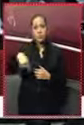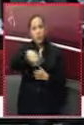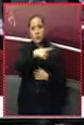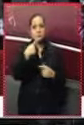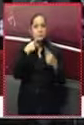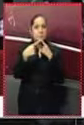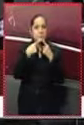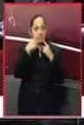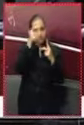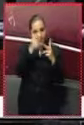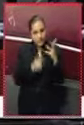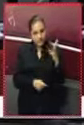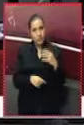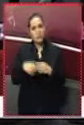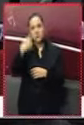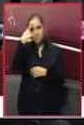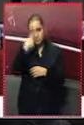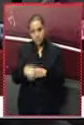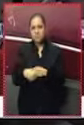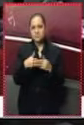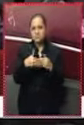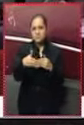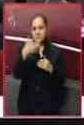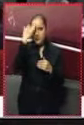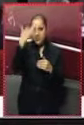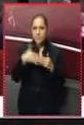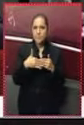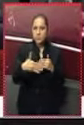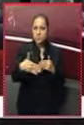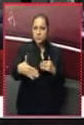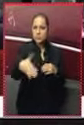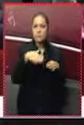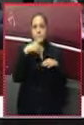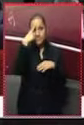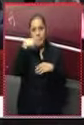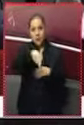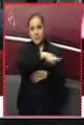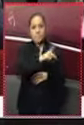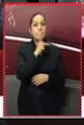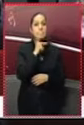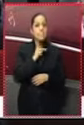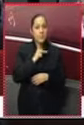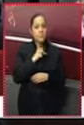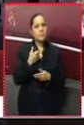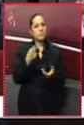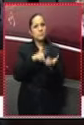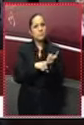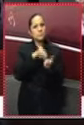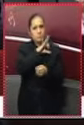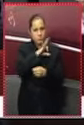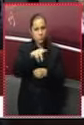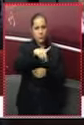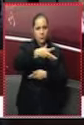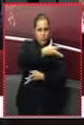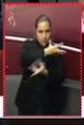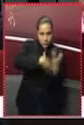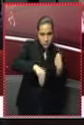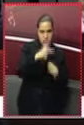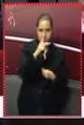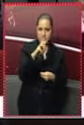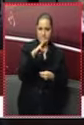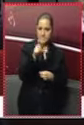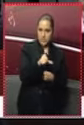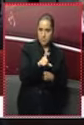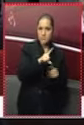un artículo para fijar plazos en los que Petróleos Mexicanos pueda recibir una contraprestación por las inversiones afectadas en